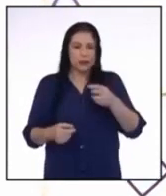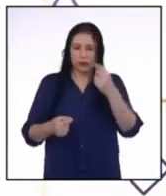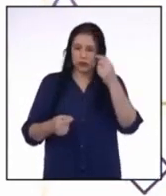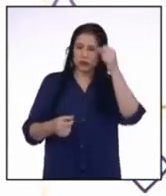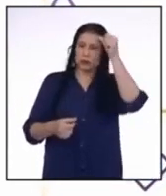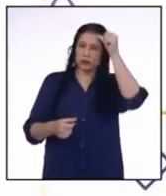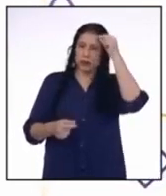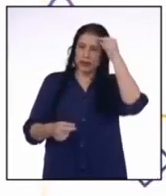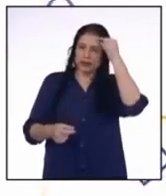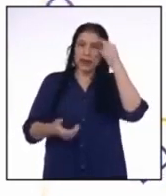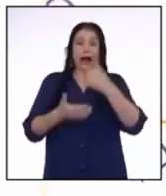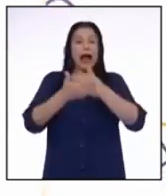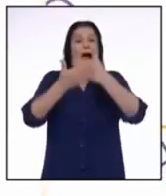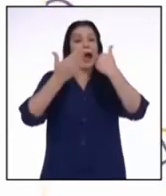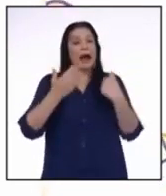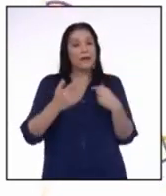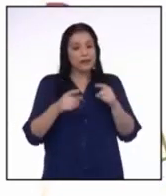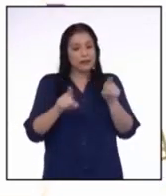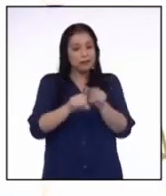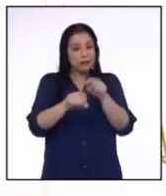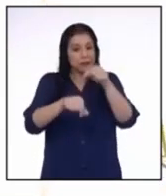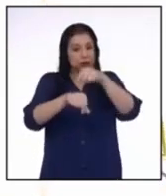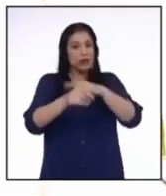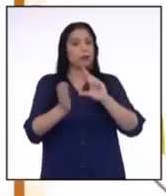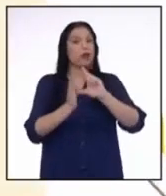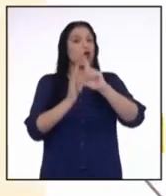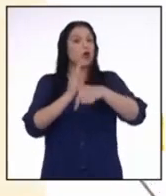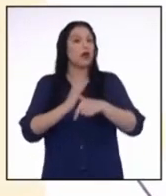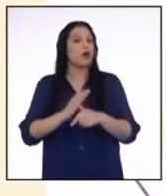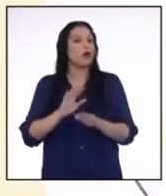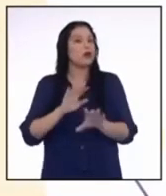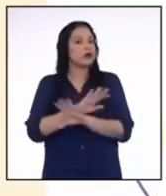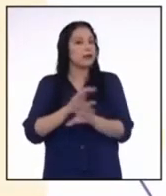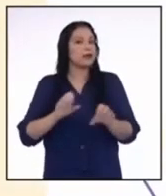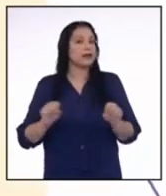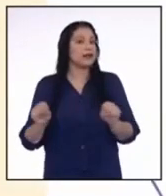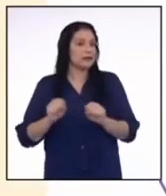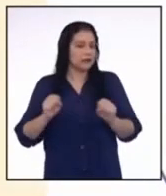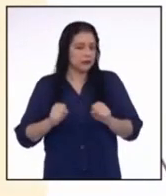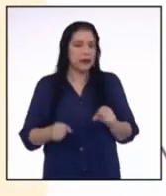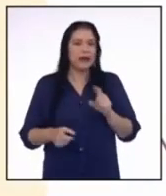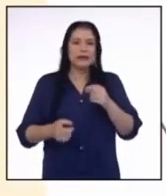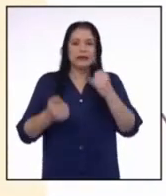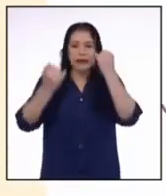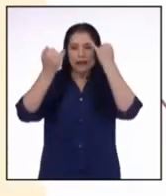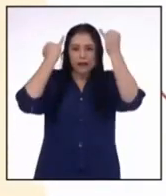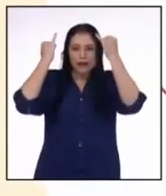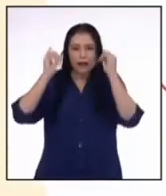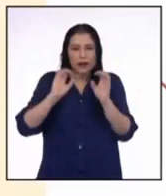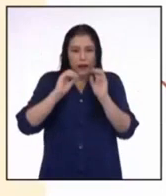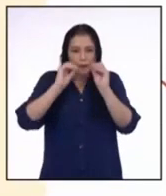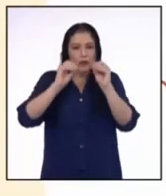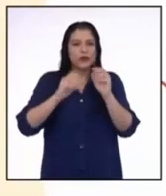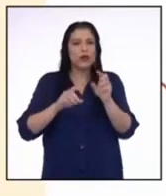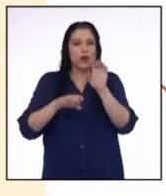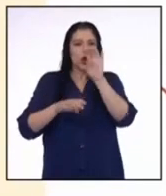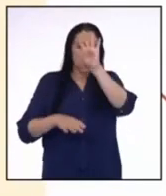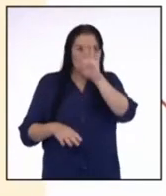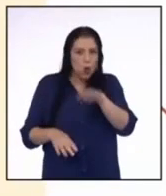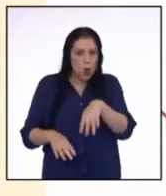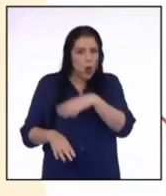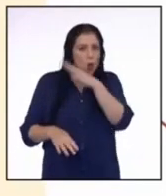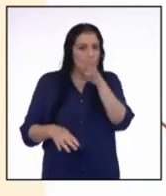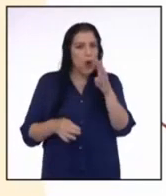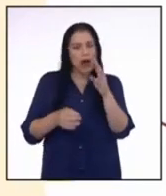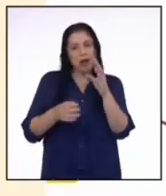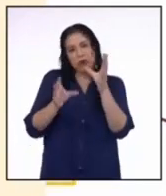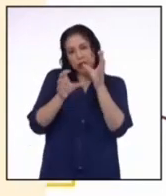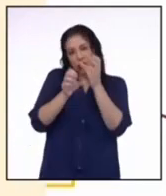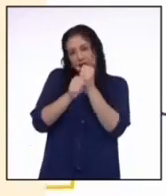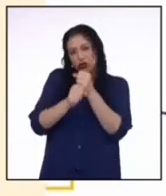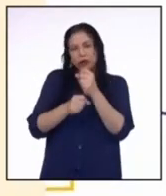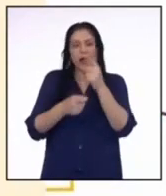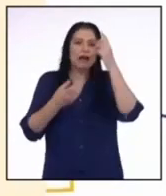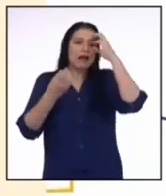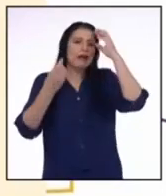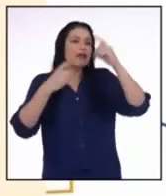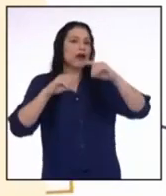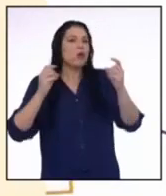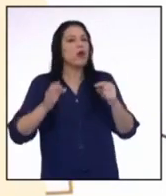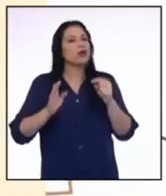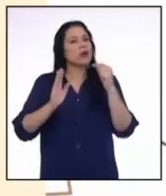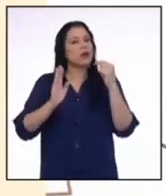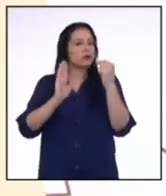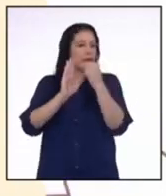en cuenta antes, durante y después. Estas ideas las plasmaron en un cuadro sinóptico según los